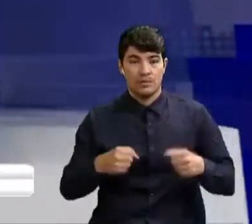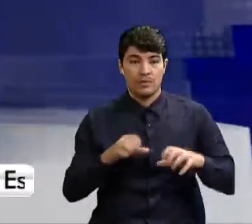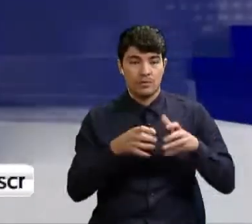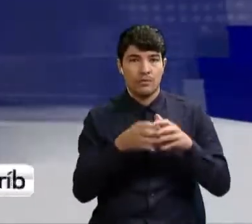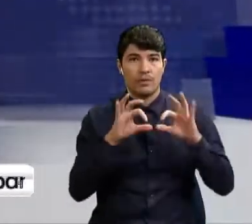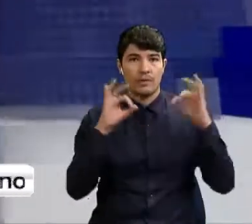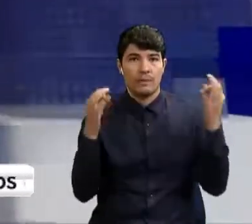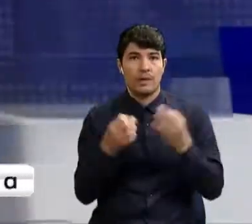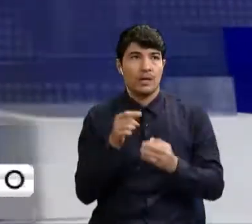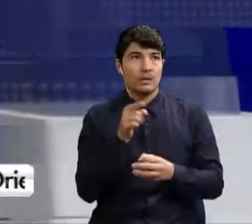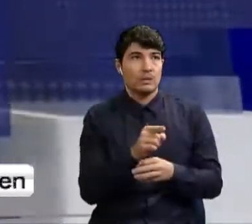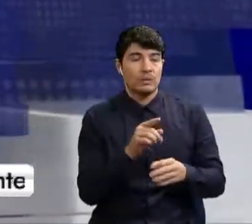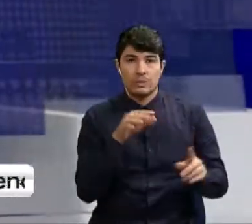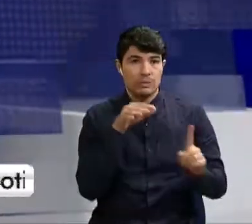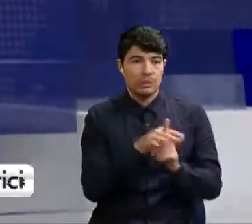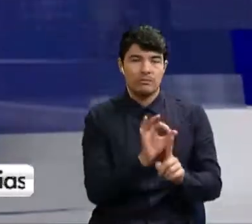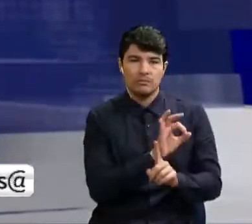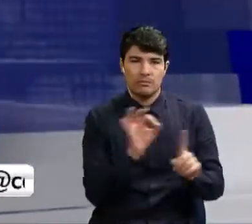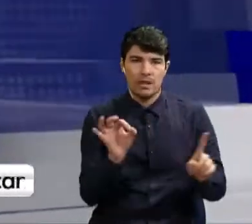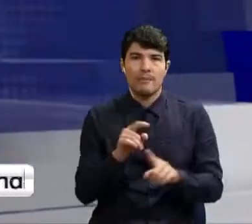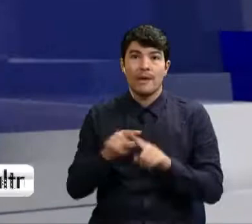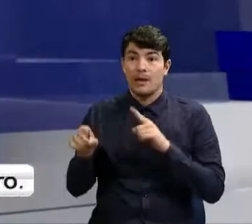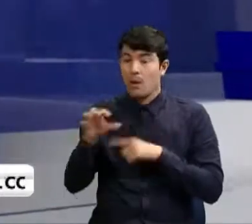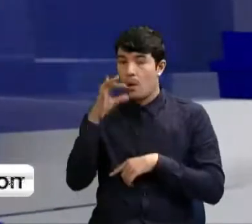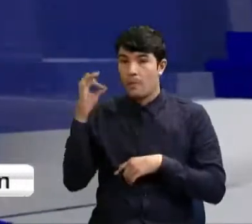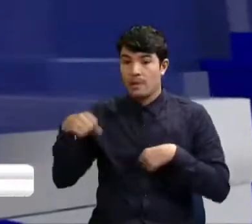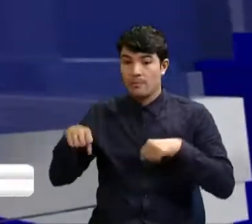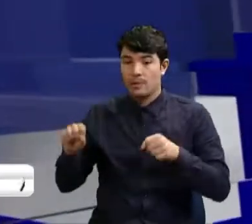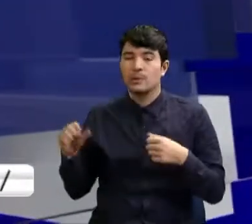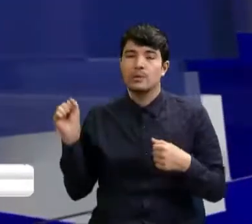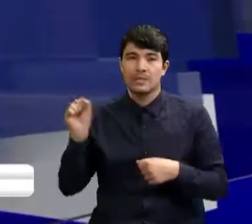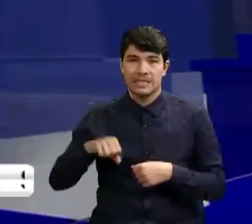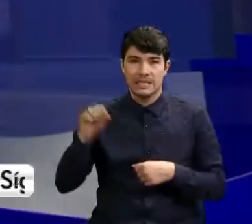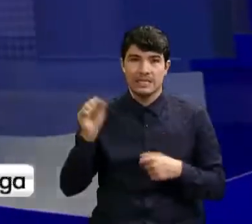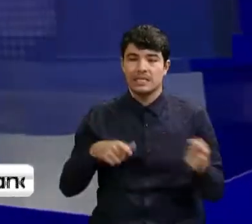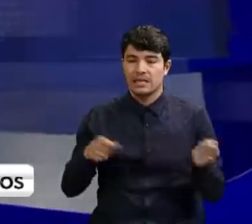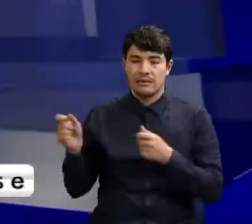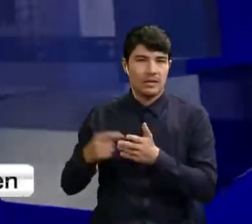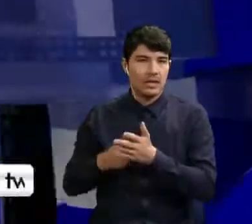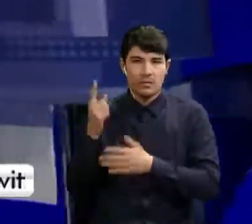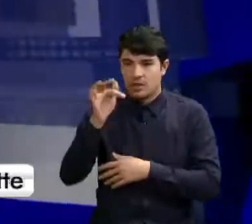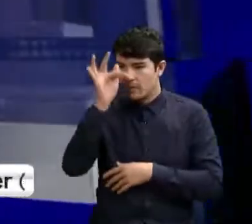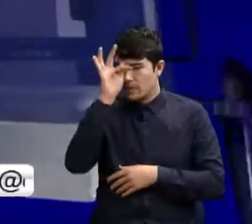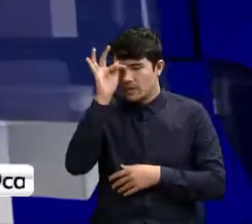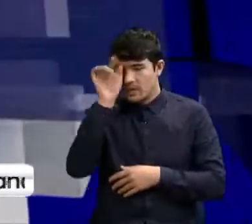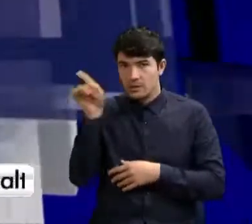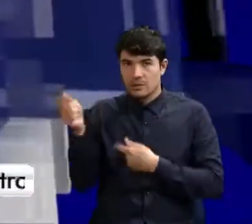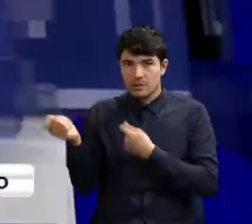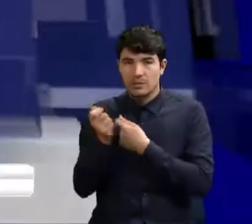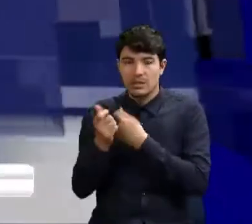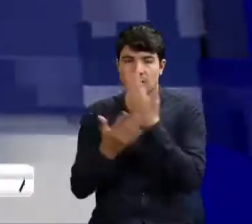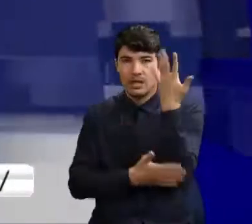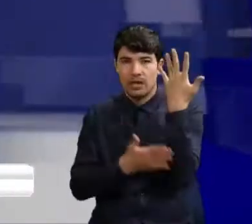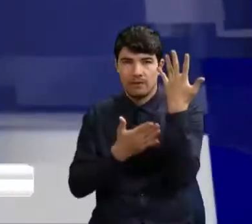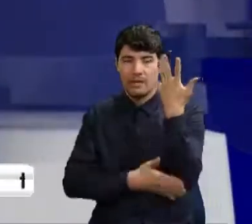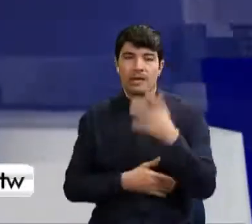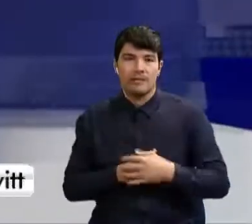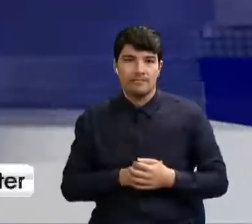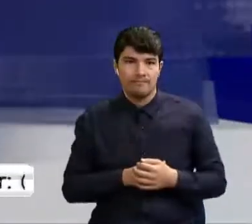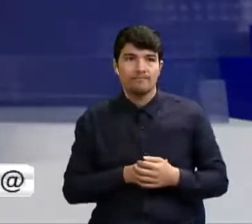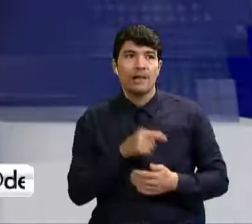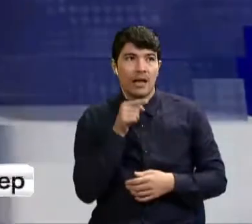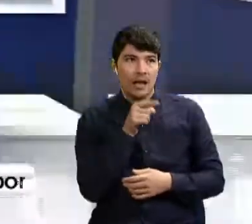familiar no sufren lesiones mientras que el conductor de la motocicleta es llevado hasta el centro asistencial más cercano presentando